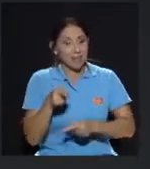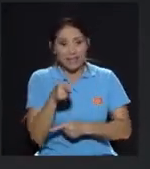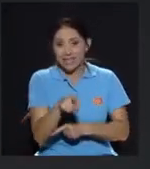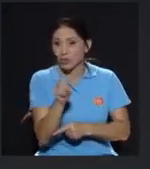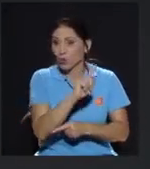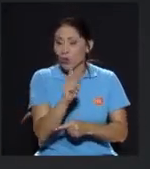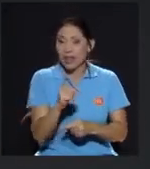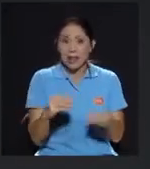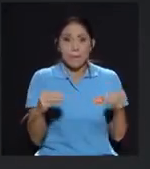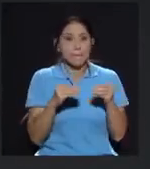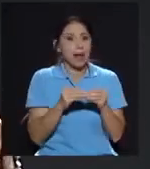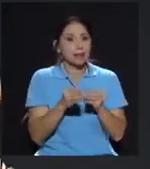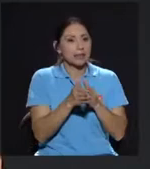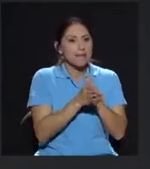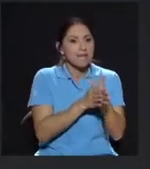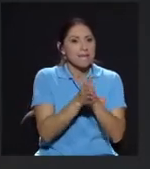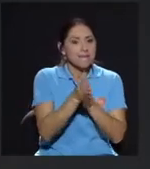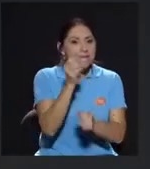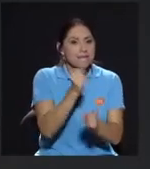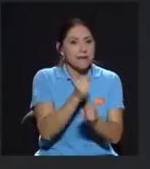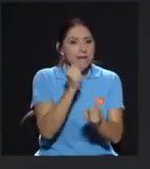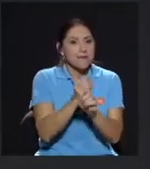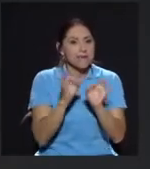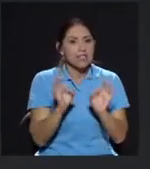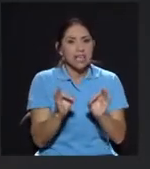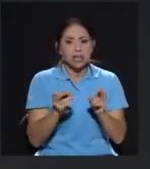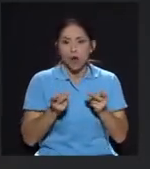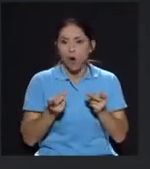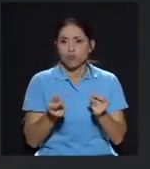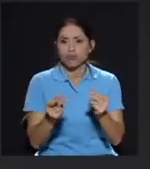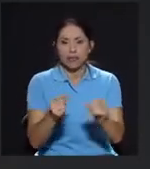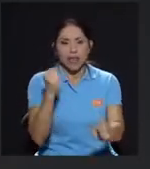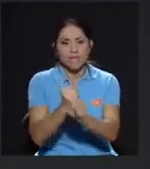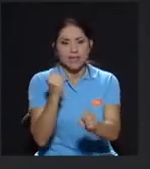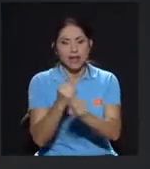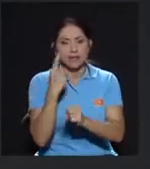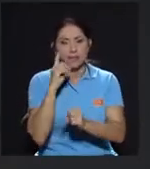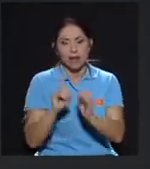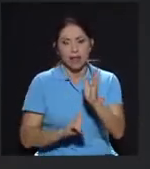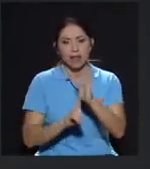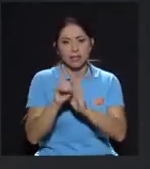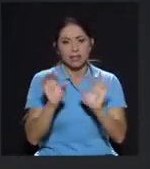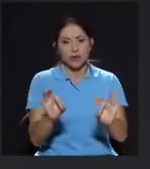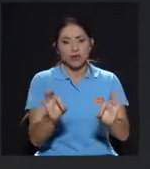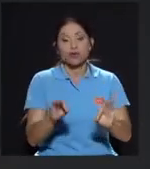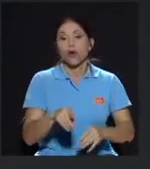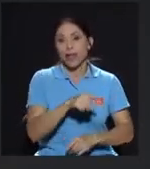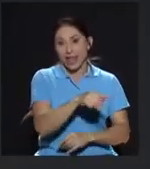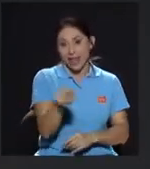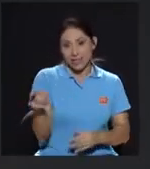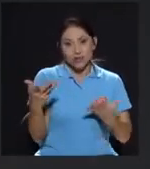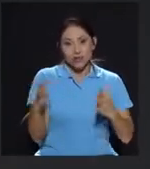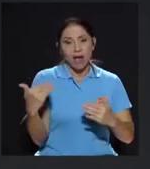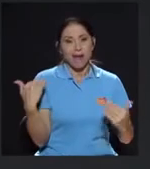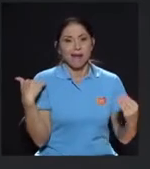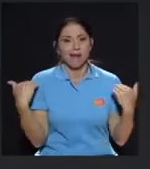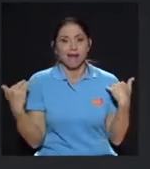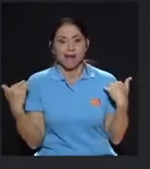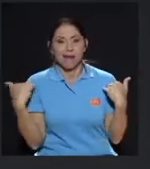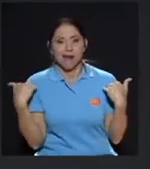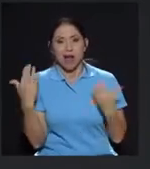las más eficaces para poder apoyar hacia ese desarrollo y eso eso no los han hecho ver algunos